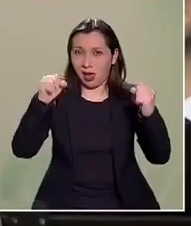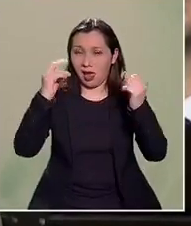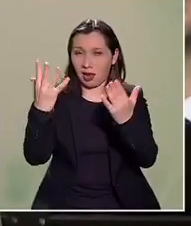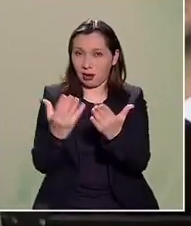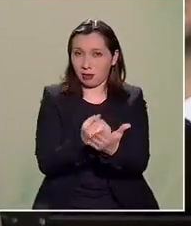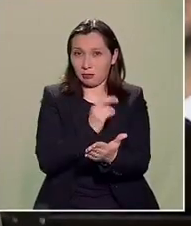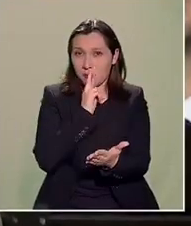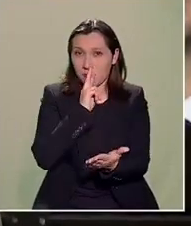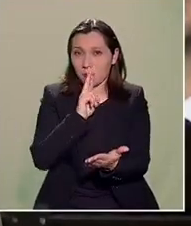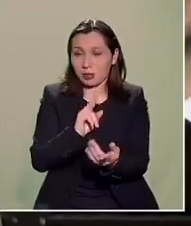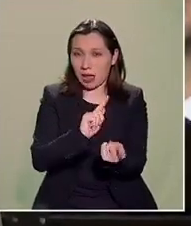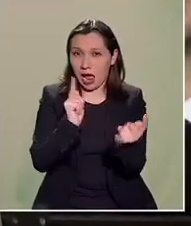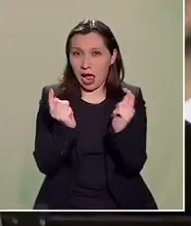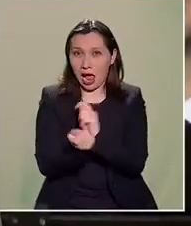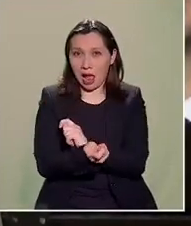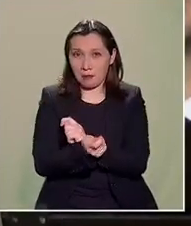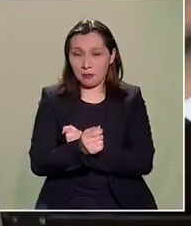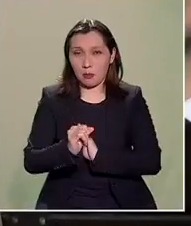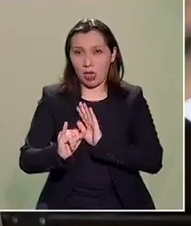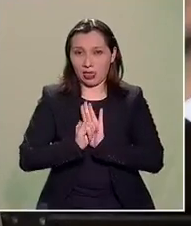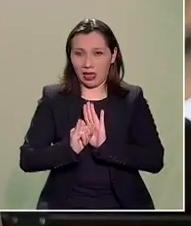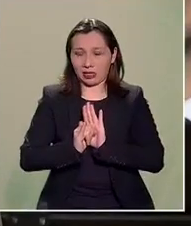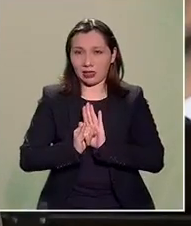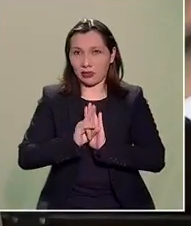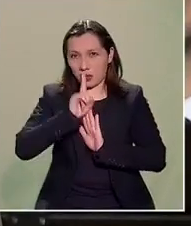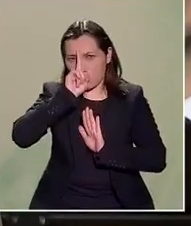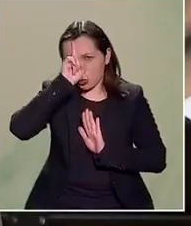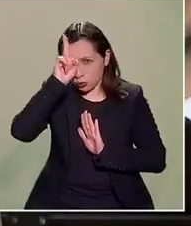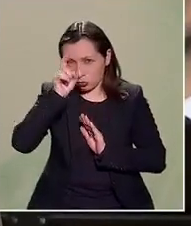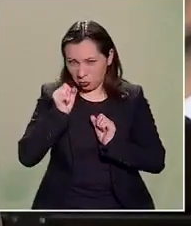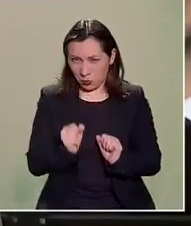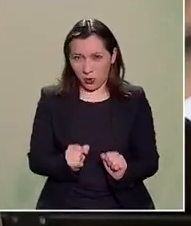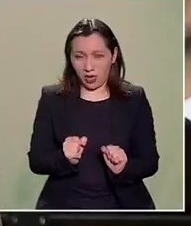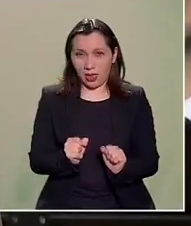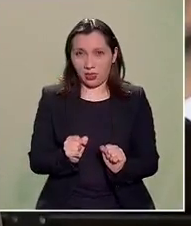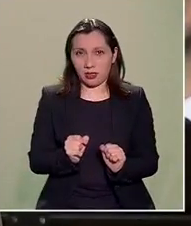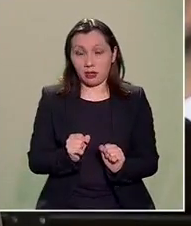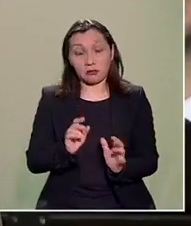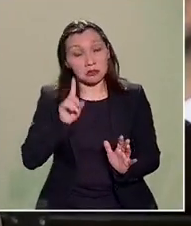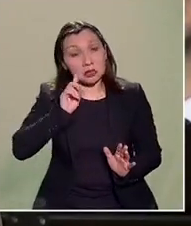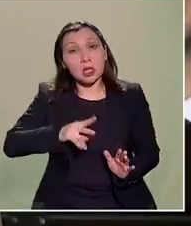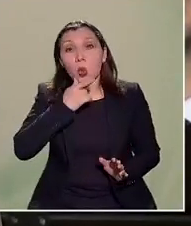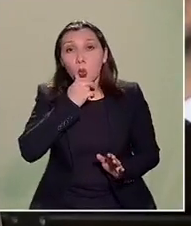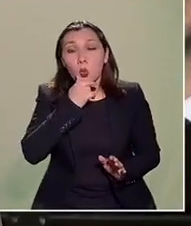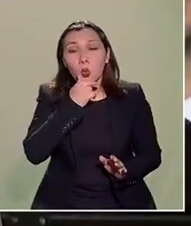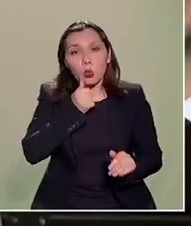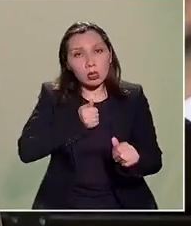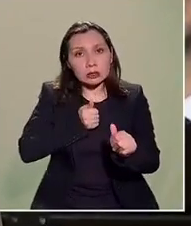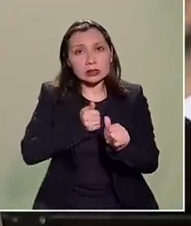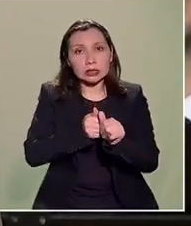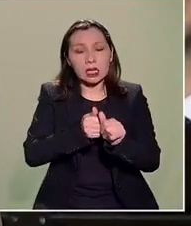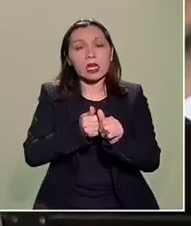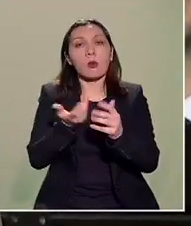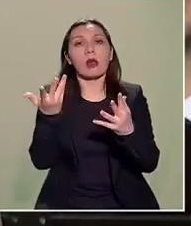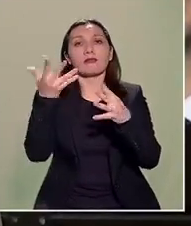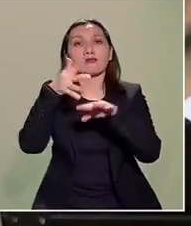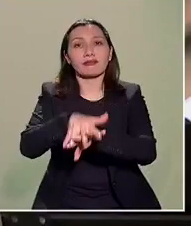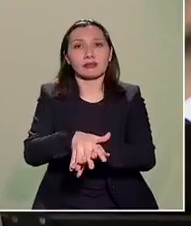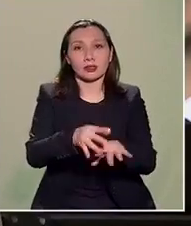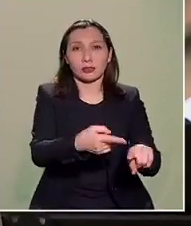de cambio de identidad cambio de hábito que indudablemente los acerca la integración